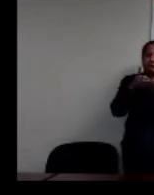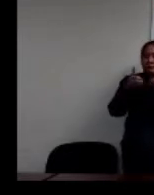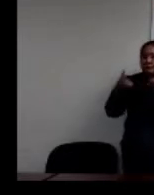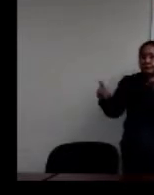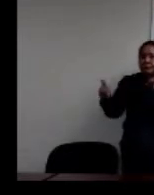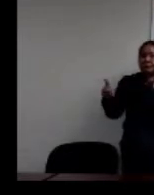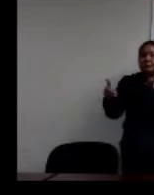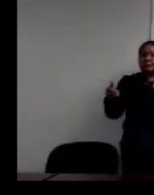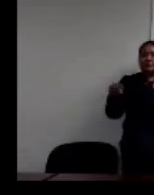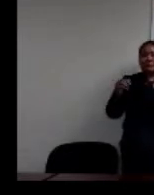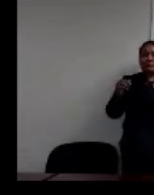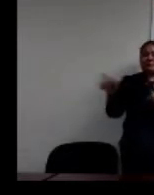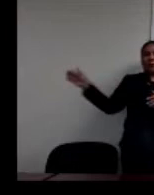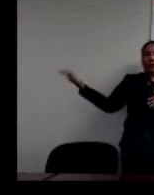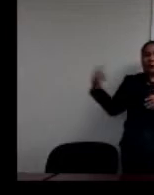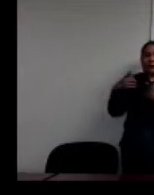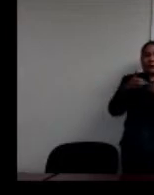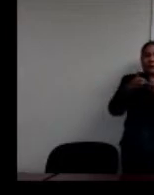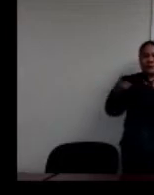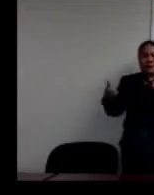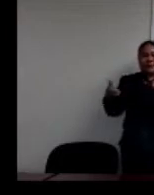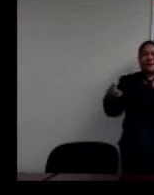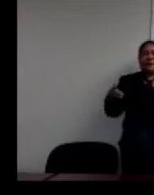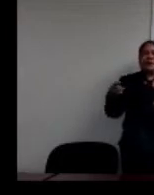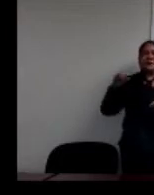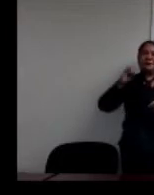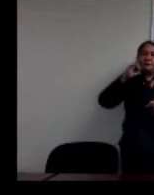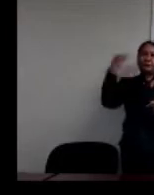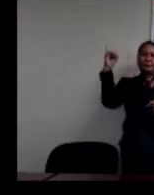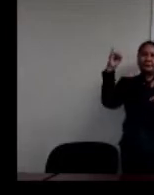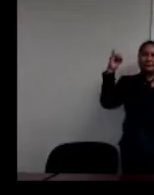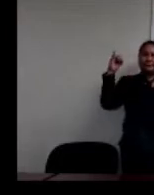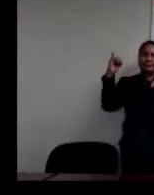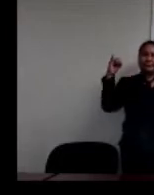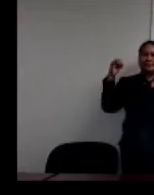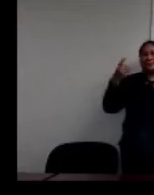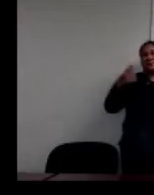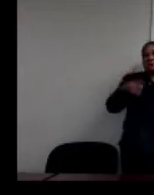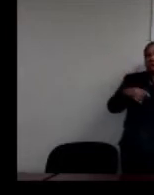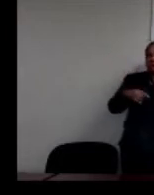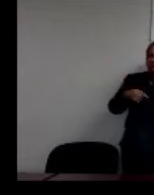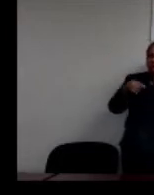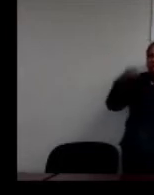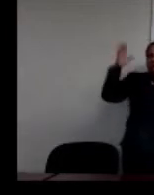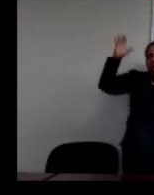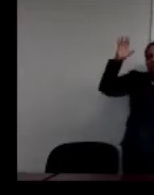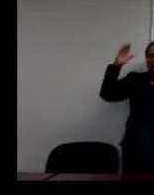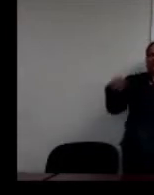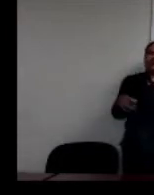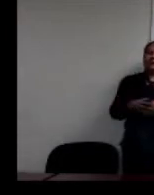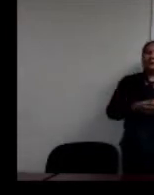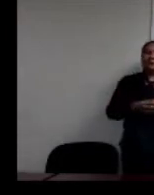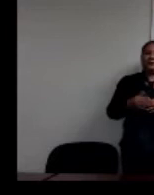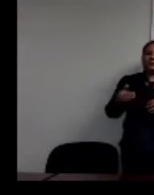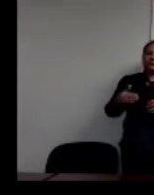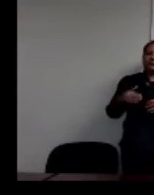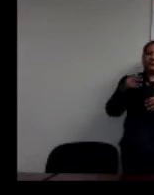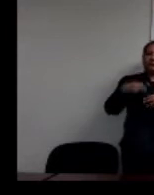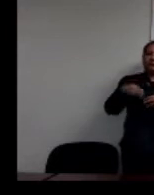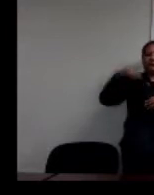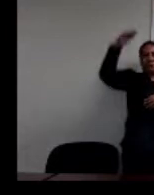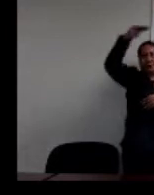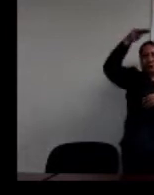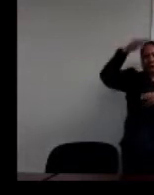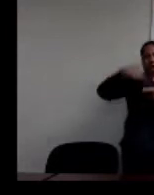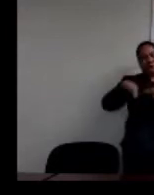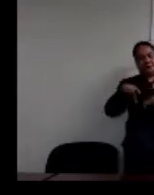llama lateralidad. Dices izquierda y levanta la derecha, derecha y levanta la izquierda, arriba y se sienta.